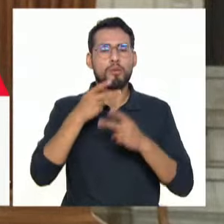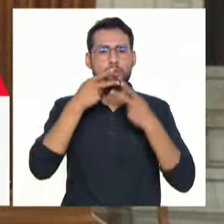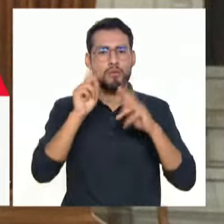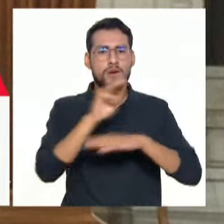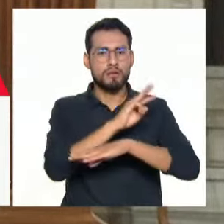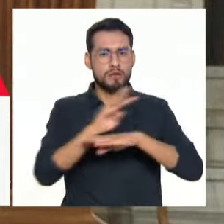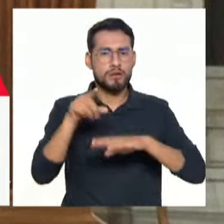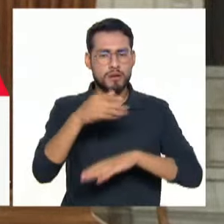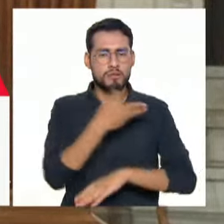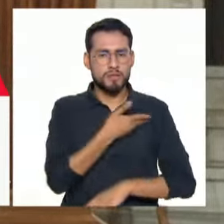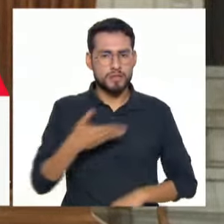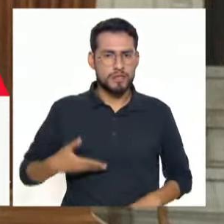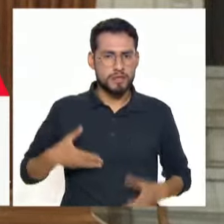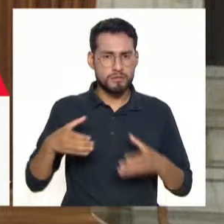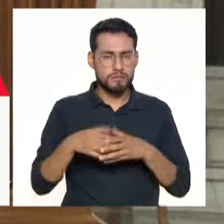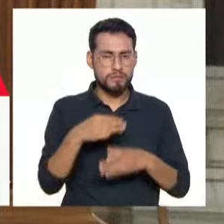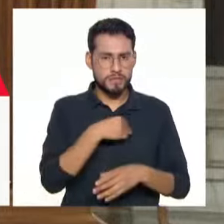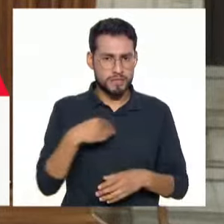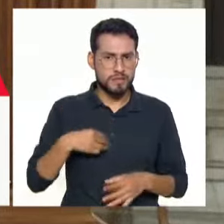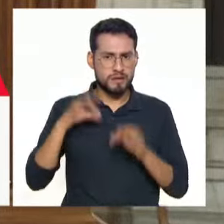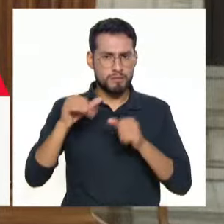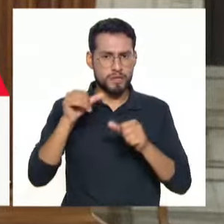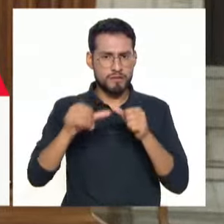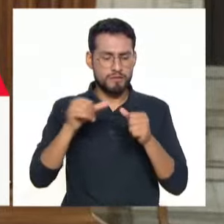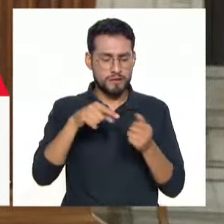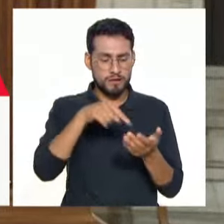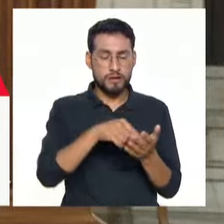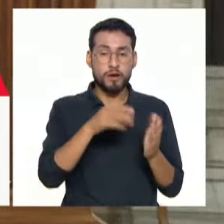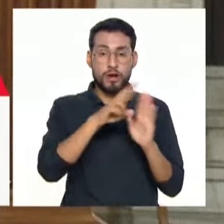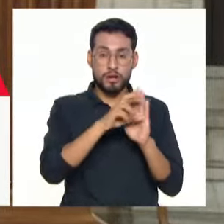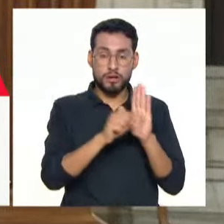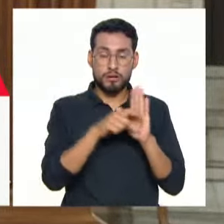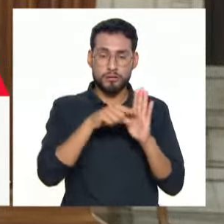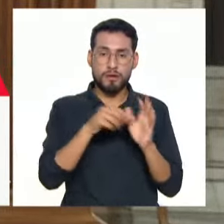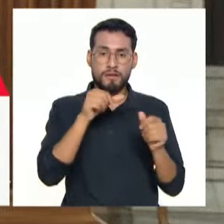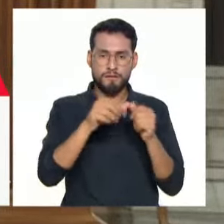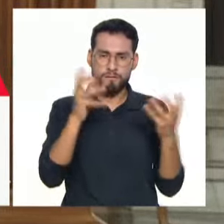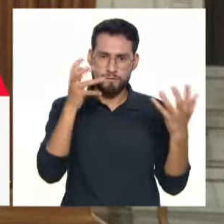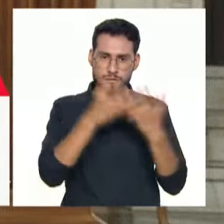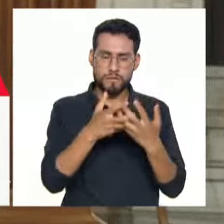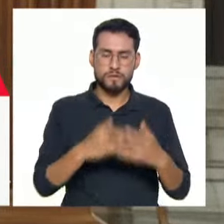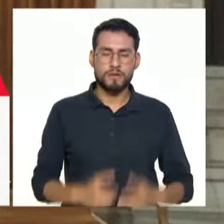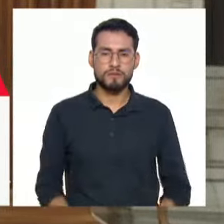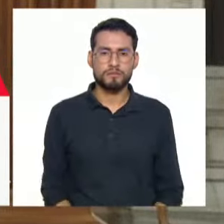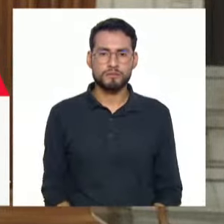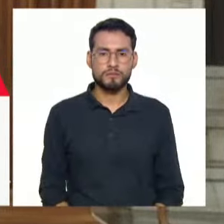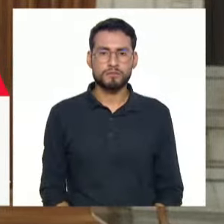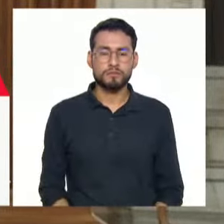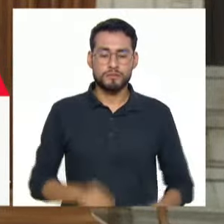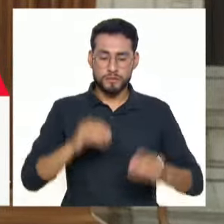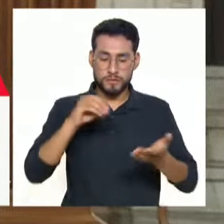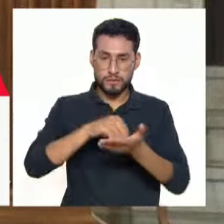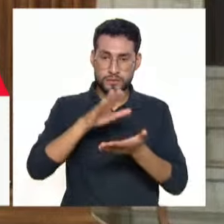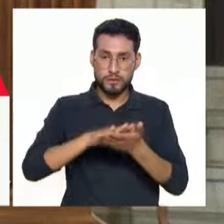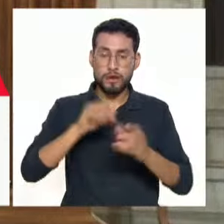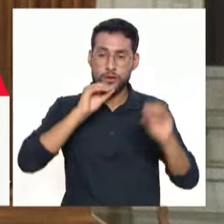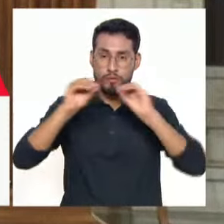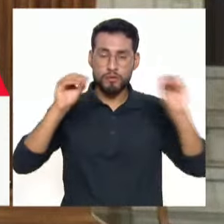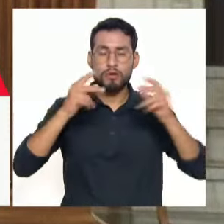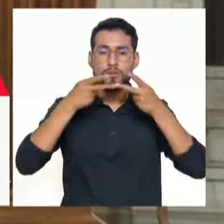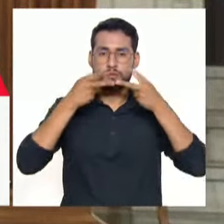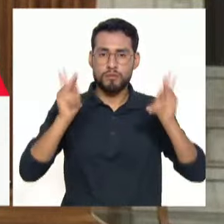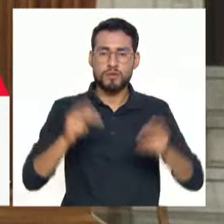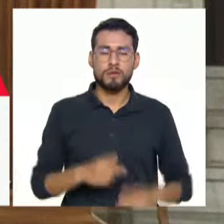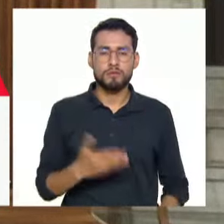página web de la Presidencia del Consejo de Ministros en la misma fecha de publicación de la presente Resolución Suprema. Regístrese, comuníquese